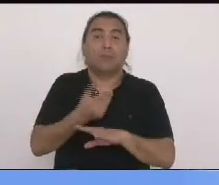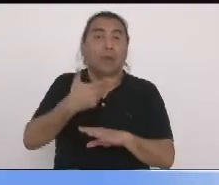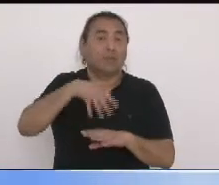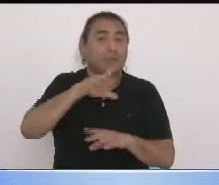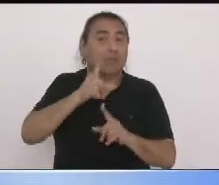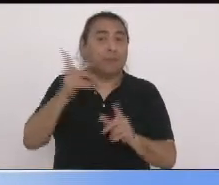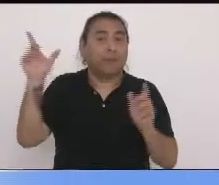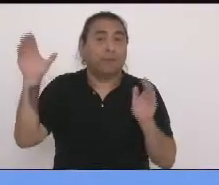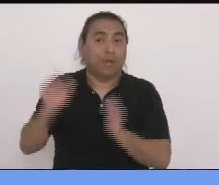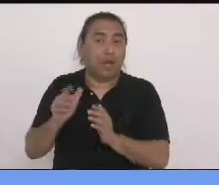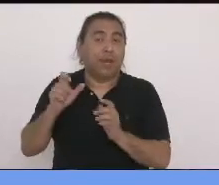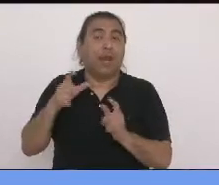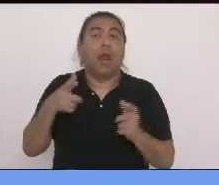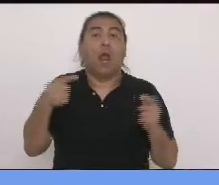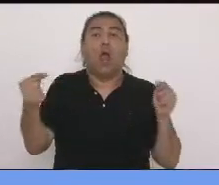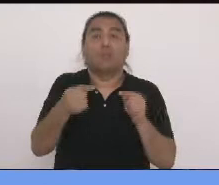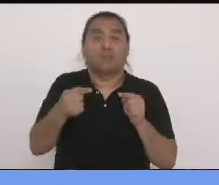la oposición política